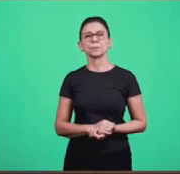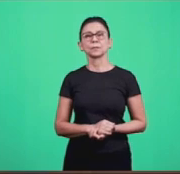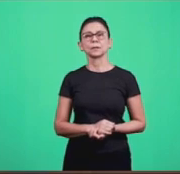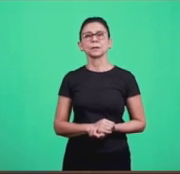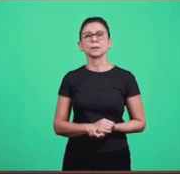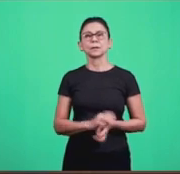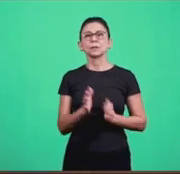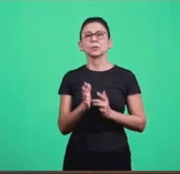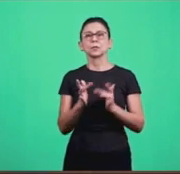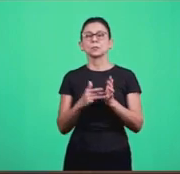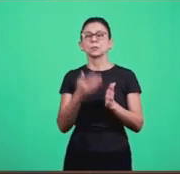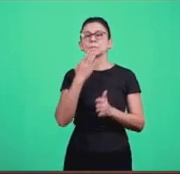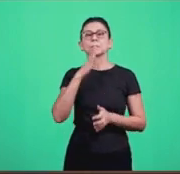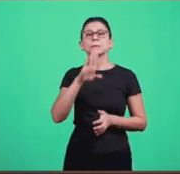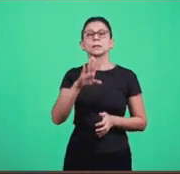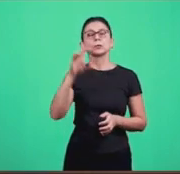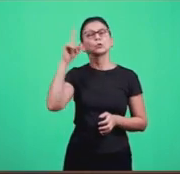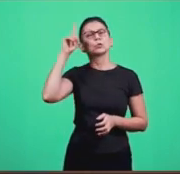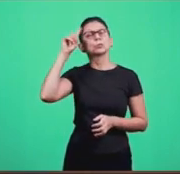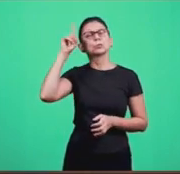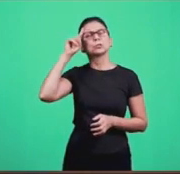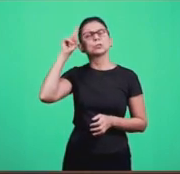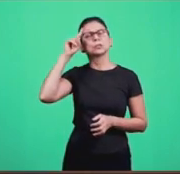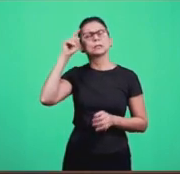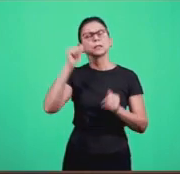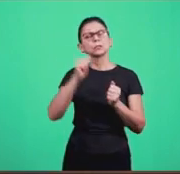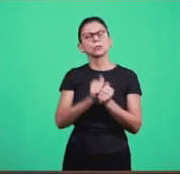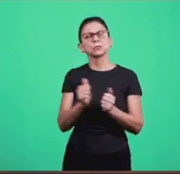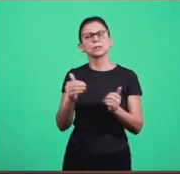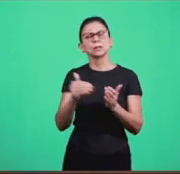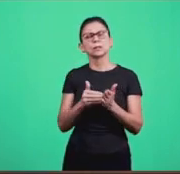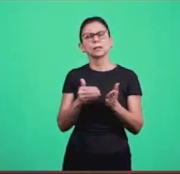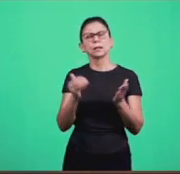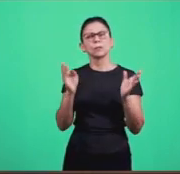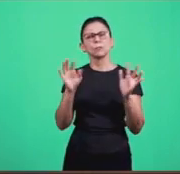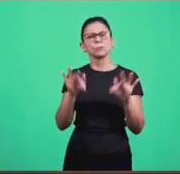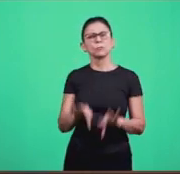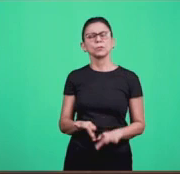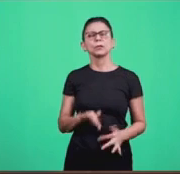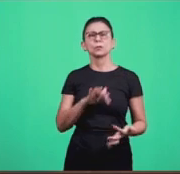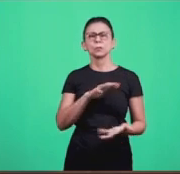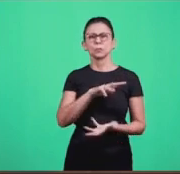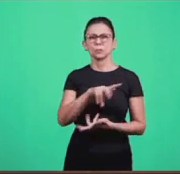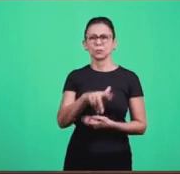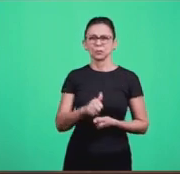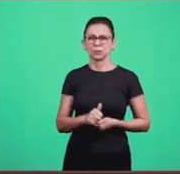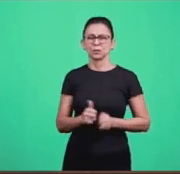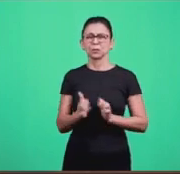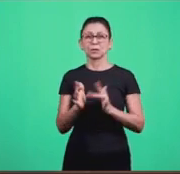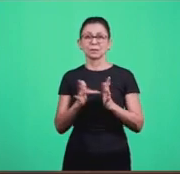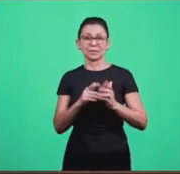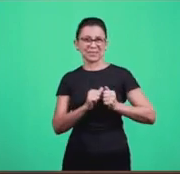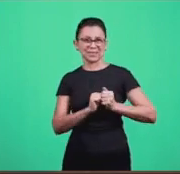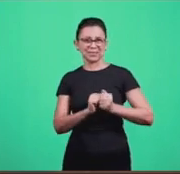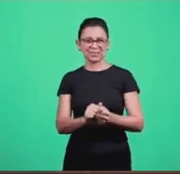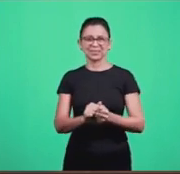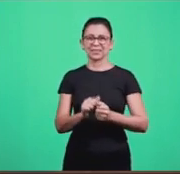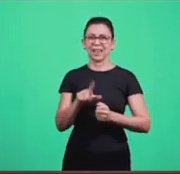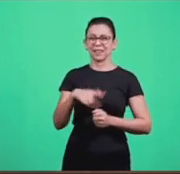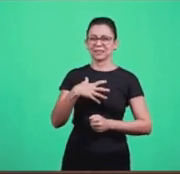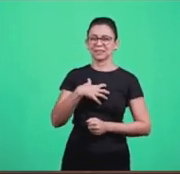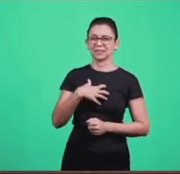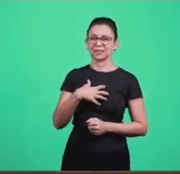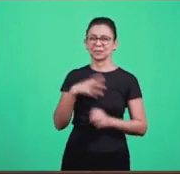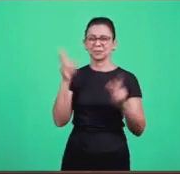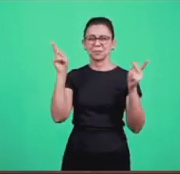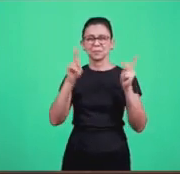Señor Jesús. Jesús habló: yo estaré con ustedes todos los días hasta el fin de los siglos. Y